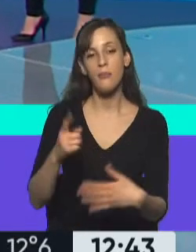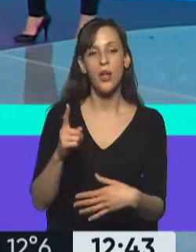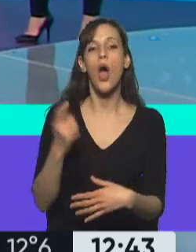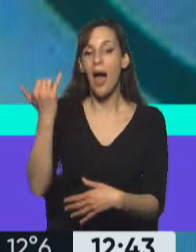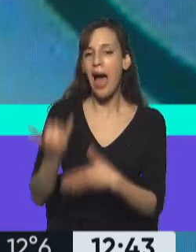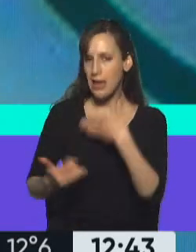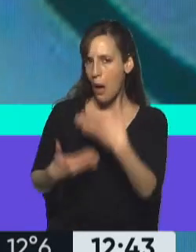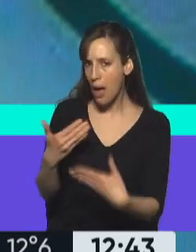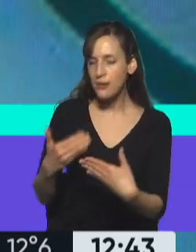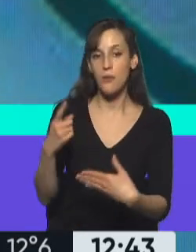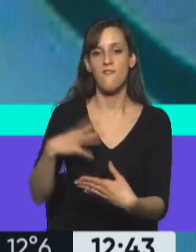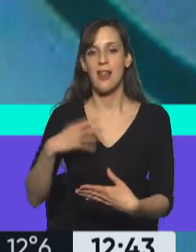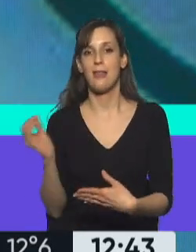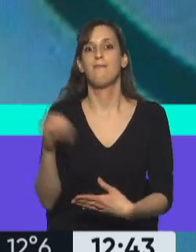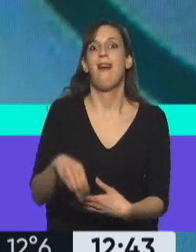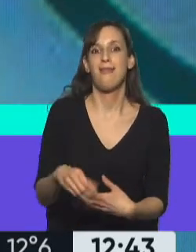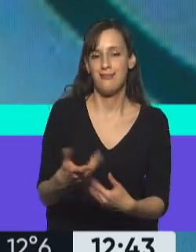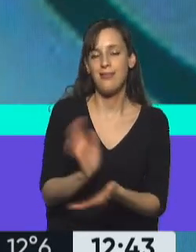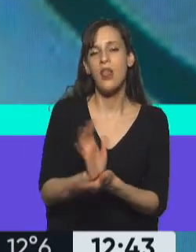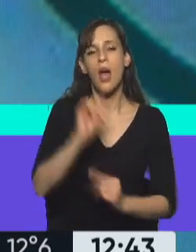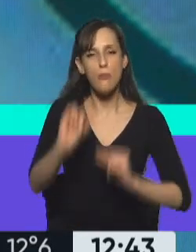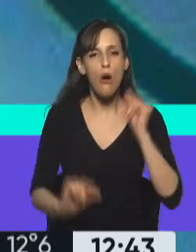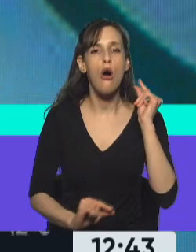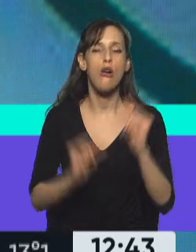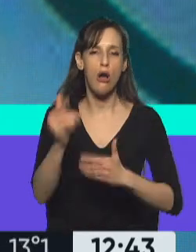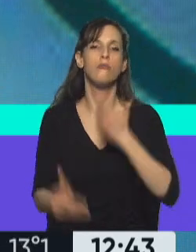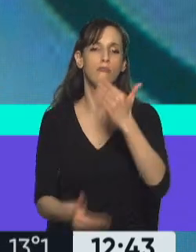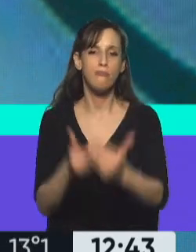pero claramente los avances también son progresivos y seguramente